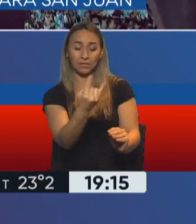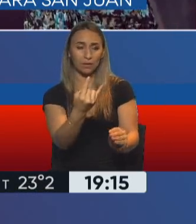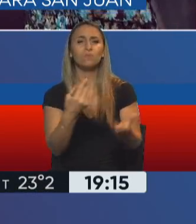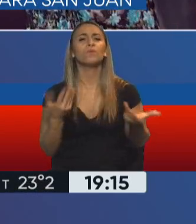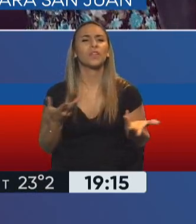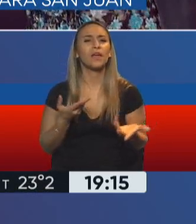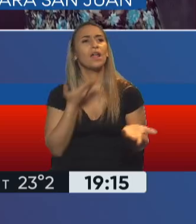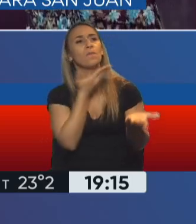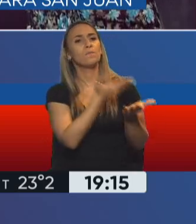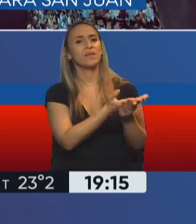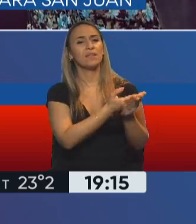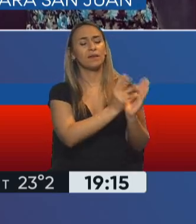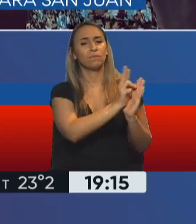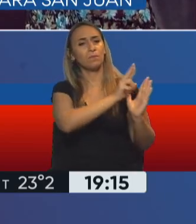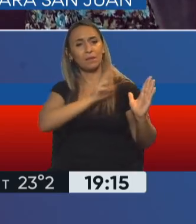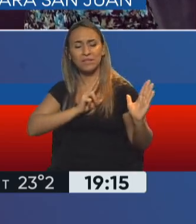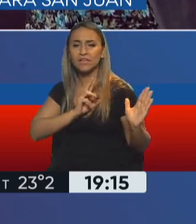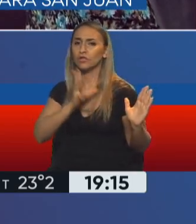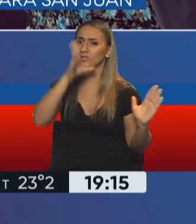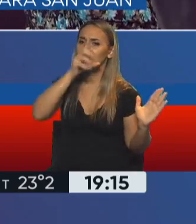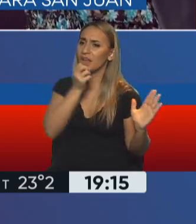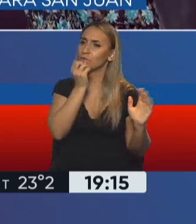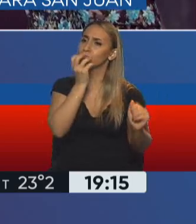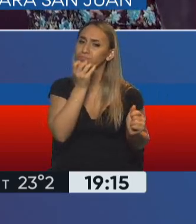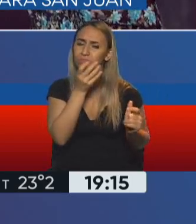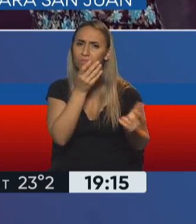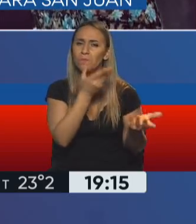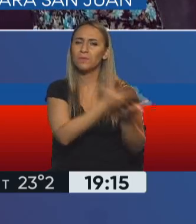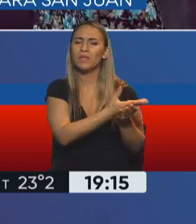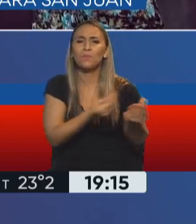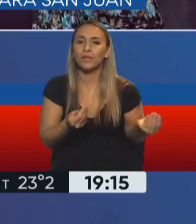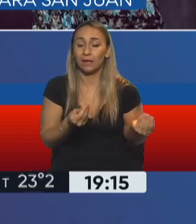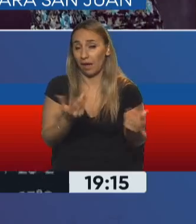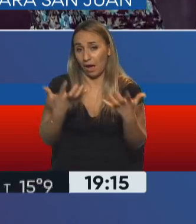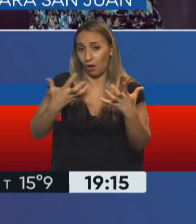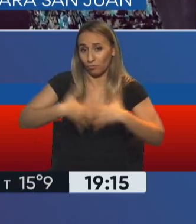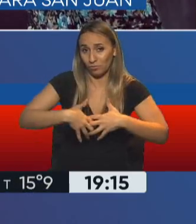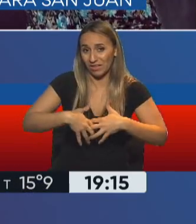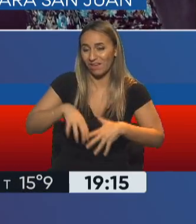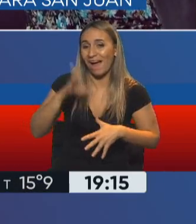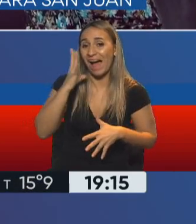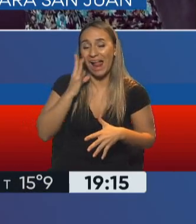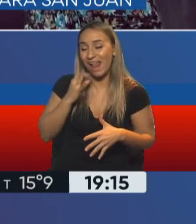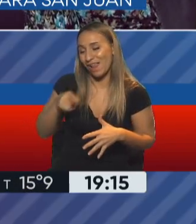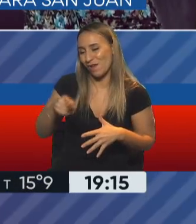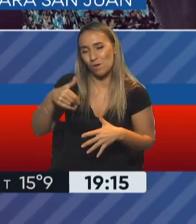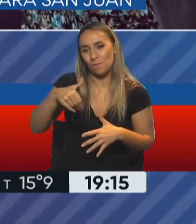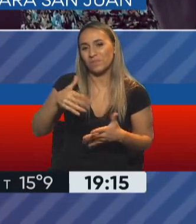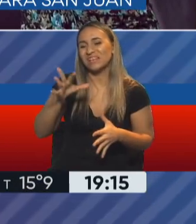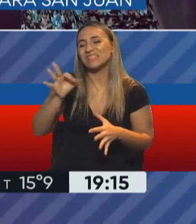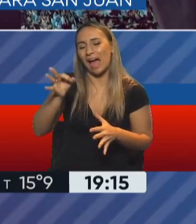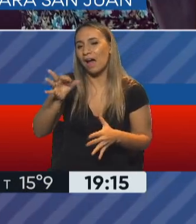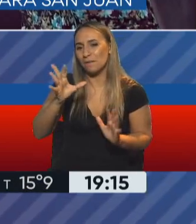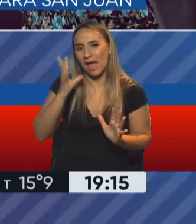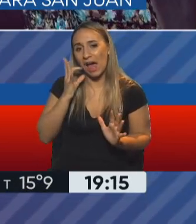nada. Eso por un lado. Quiere decir que, como señalaba Néstor, evidentemente nos va a revelar algo